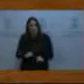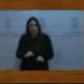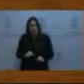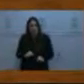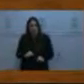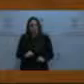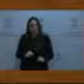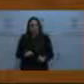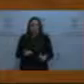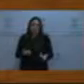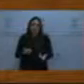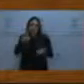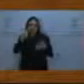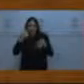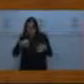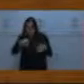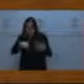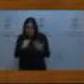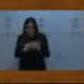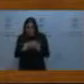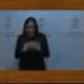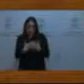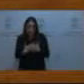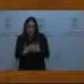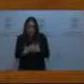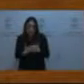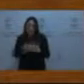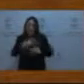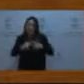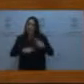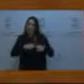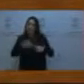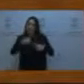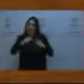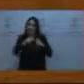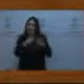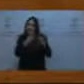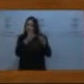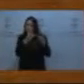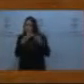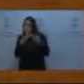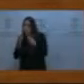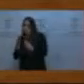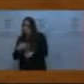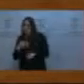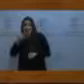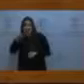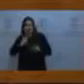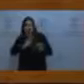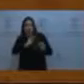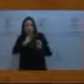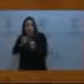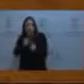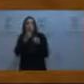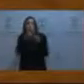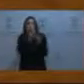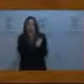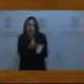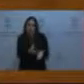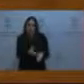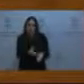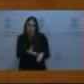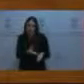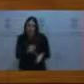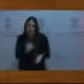por las realidades que hoy constatamos. Son muchas las familias asturianas que podrían contar todas sus experiencias. Fíjese,